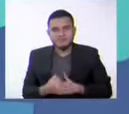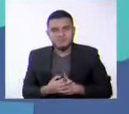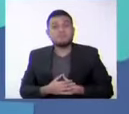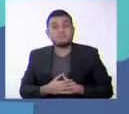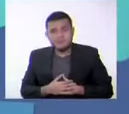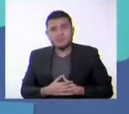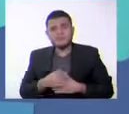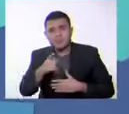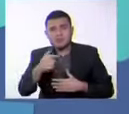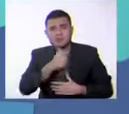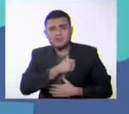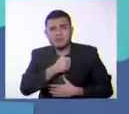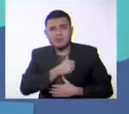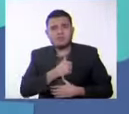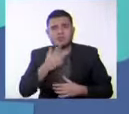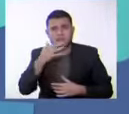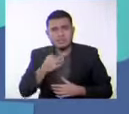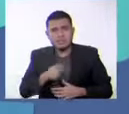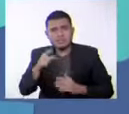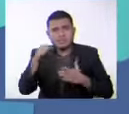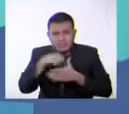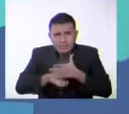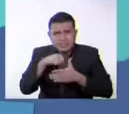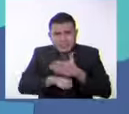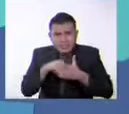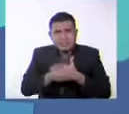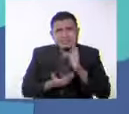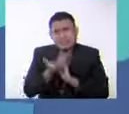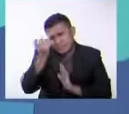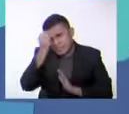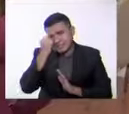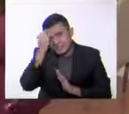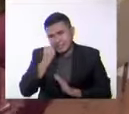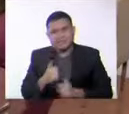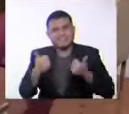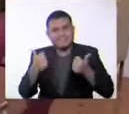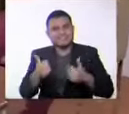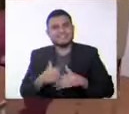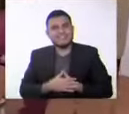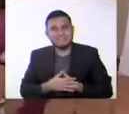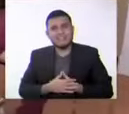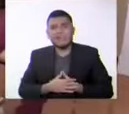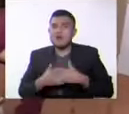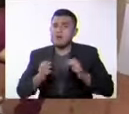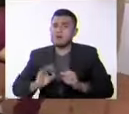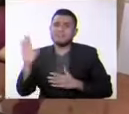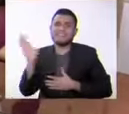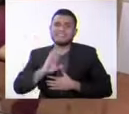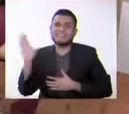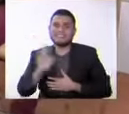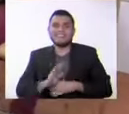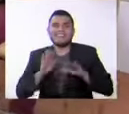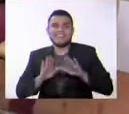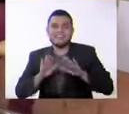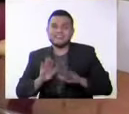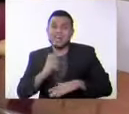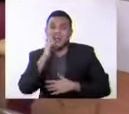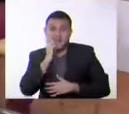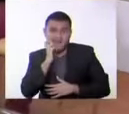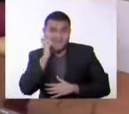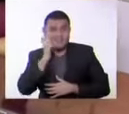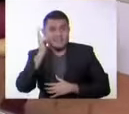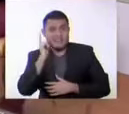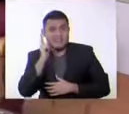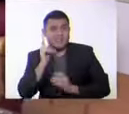sí mismos y a seguir aprendiendo y construyendo el aprendizaje. Y de esta forma nos despedimos agradeciendo también a Federico Paredes por